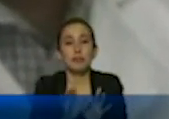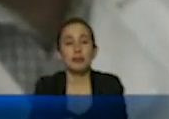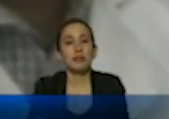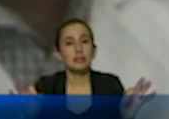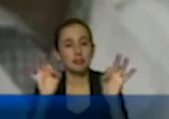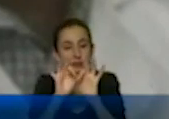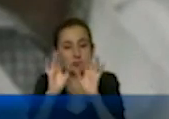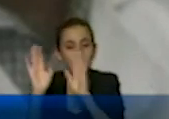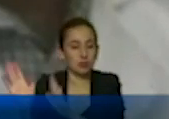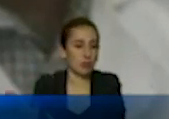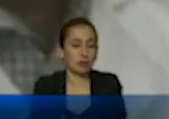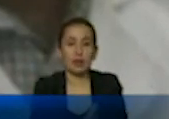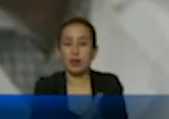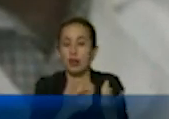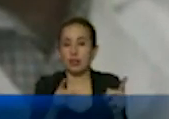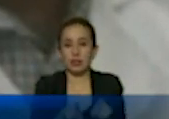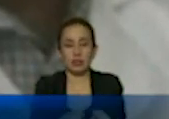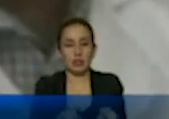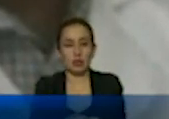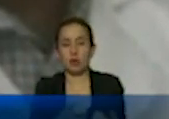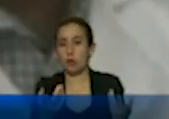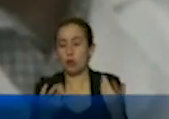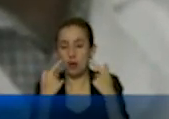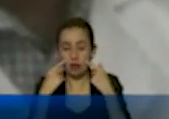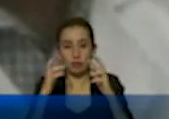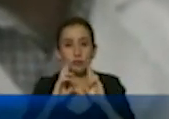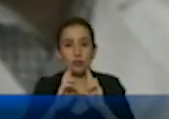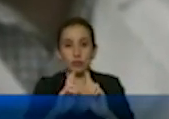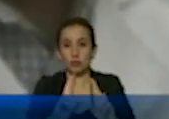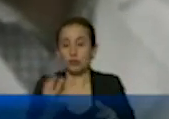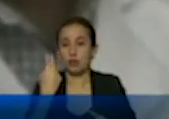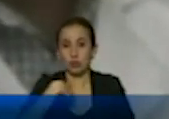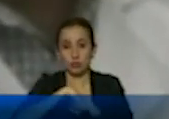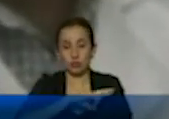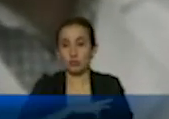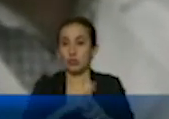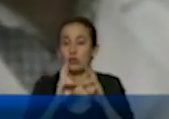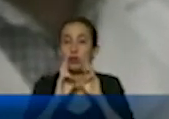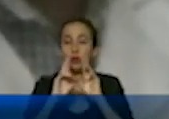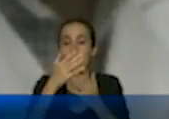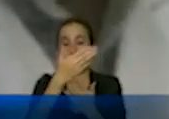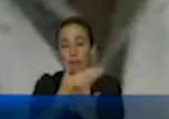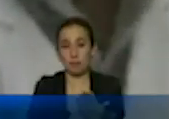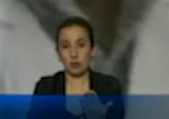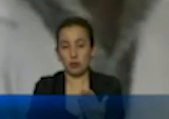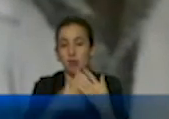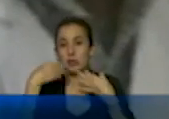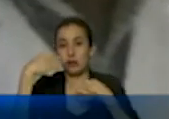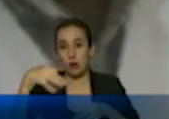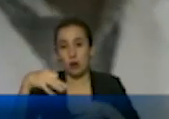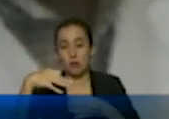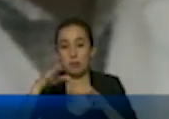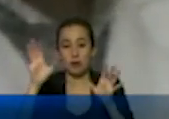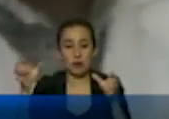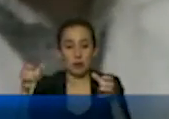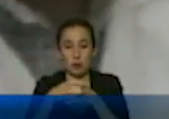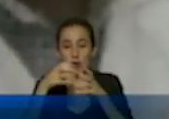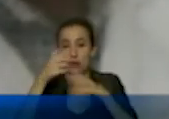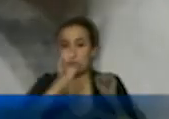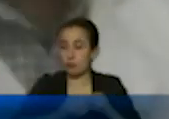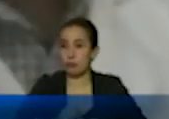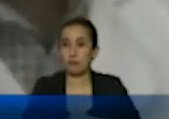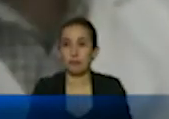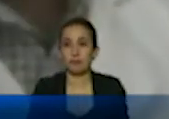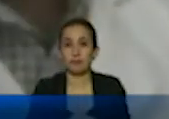hemos cumplido, como corresponde, con absoluta rigurosidad, con toda la firmeza, enviando la documentación correspondiente a las autoridades de